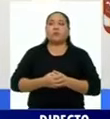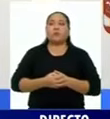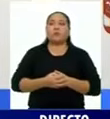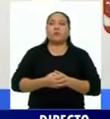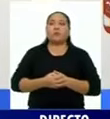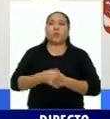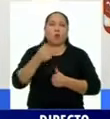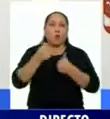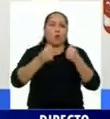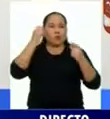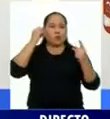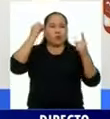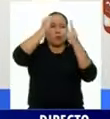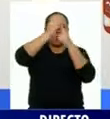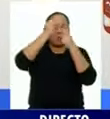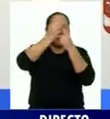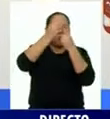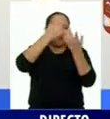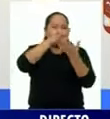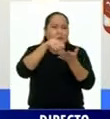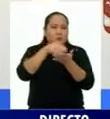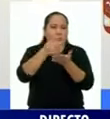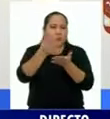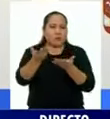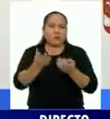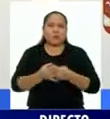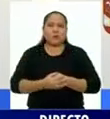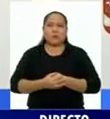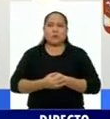¿cuál es el objetivo central?